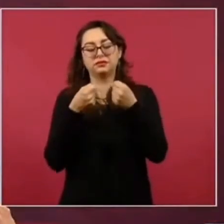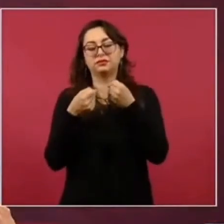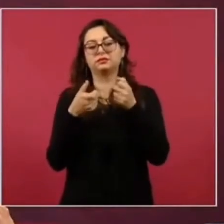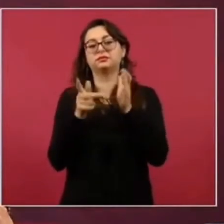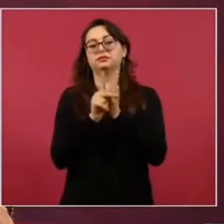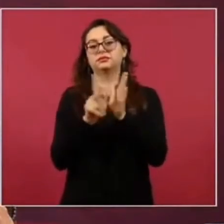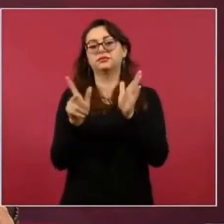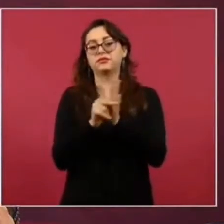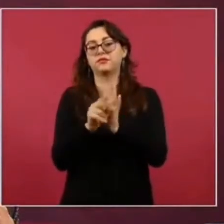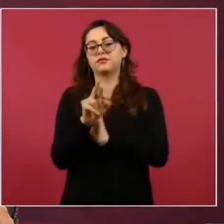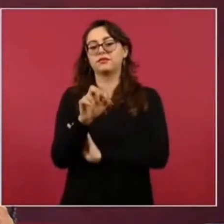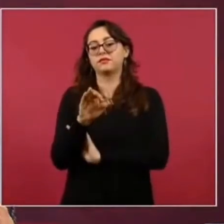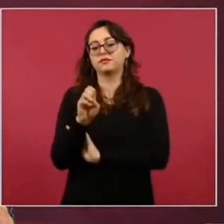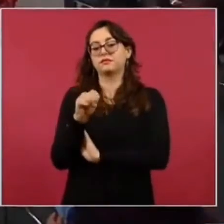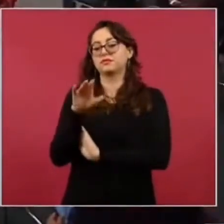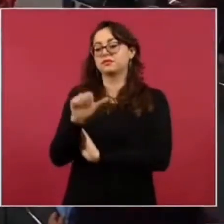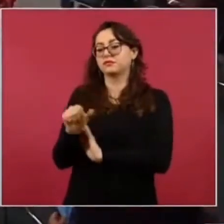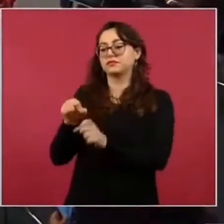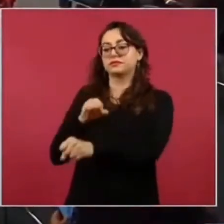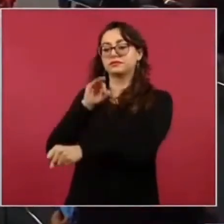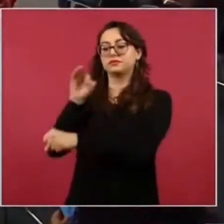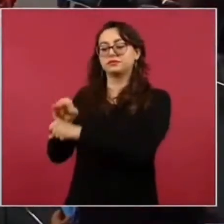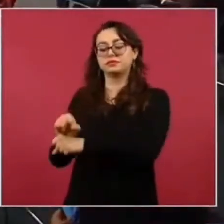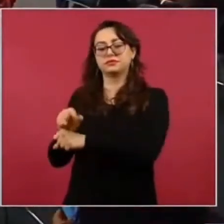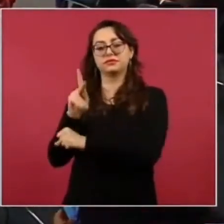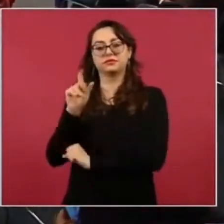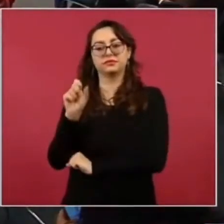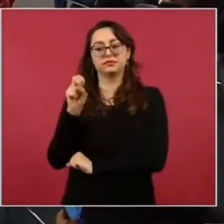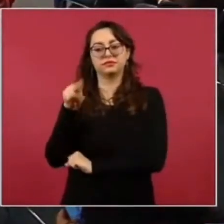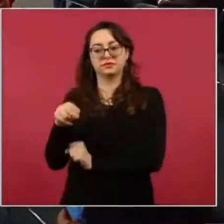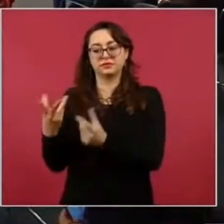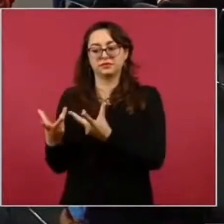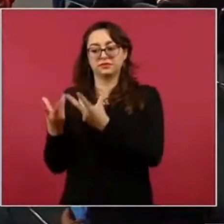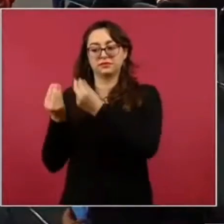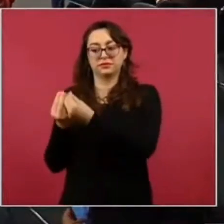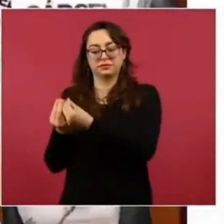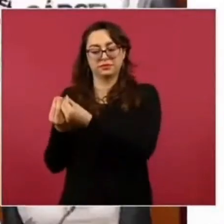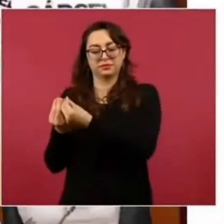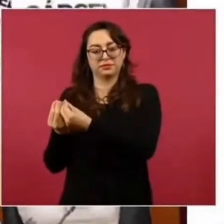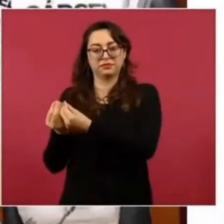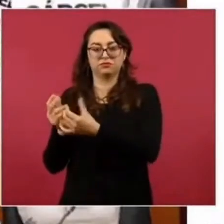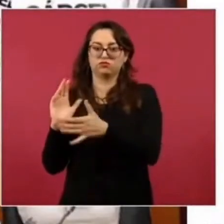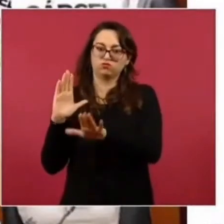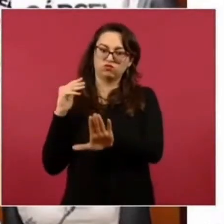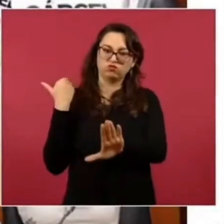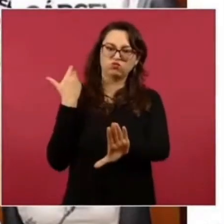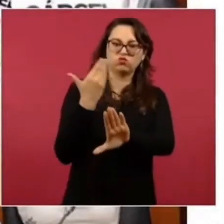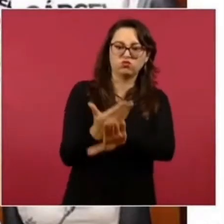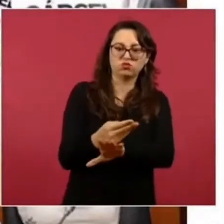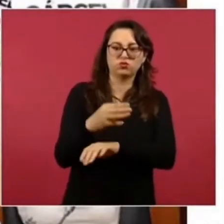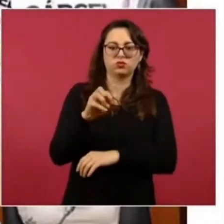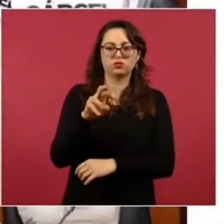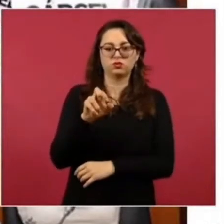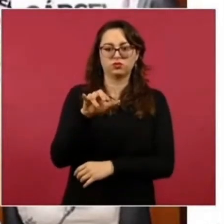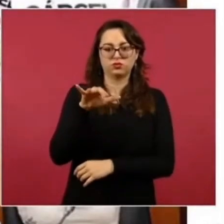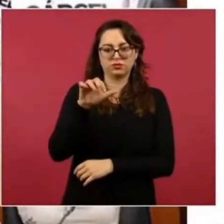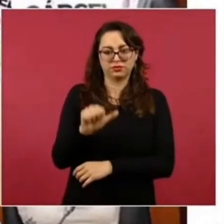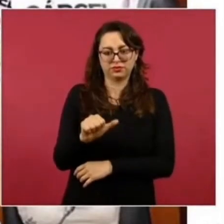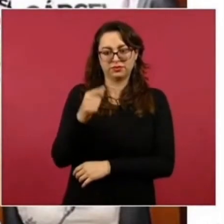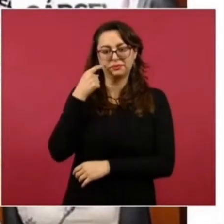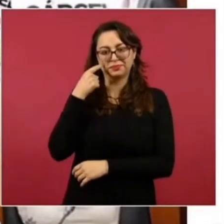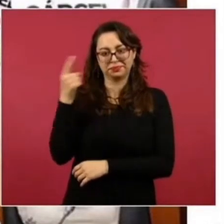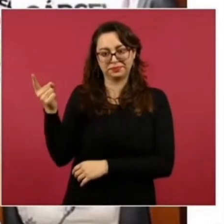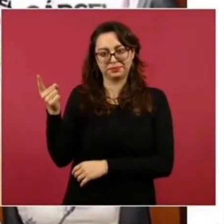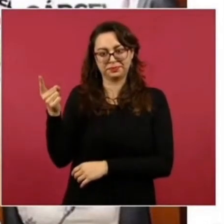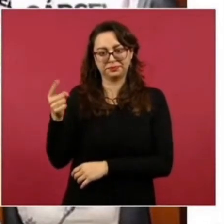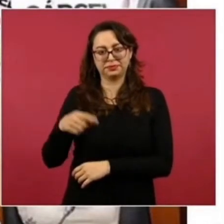Y entonces estaba en contra de los Moreira, el periódico Reforma. Diario. El norte,